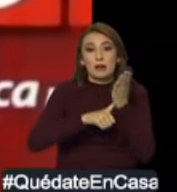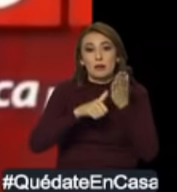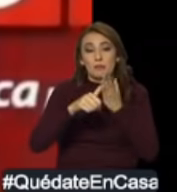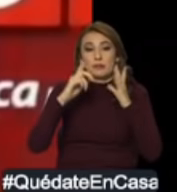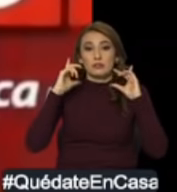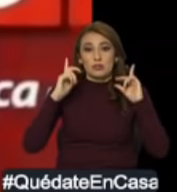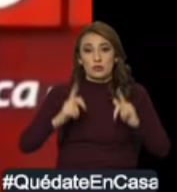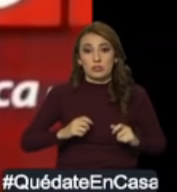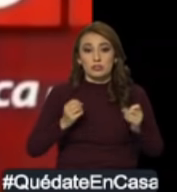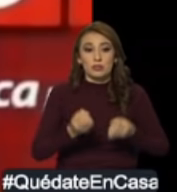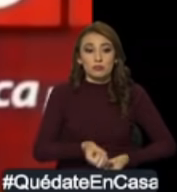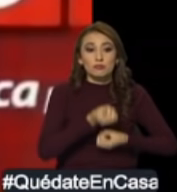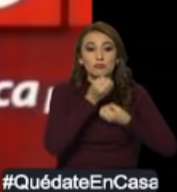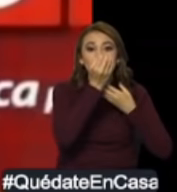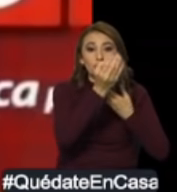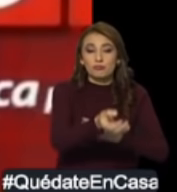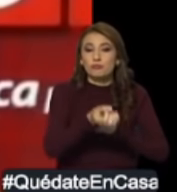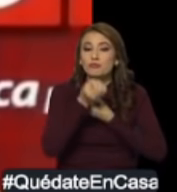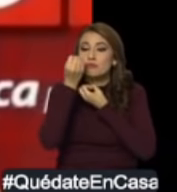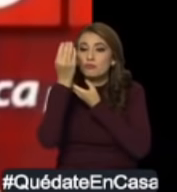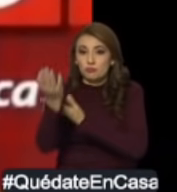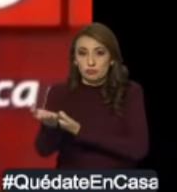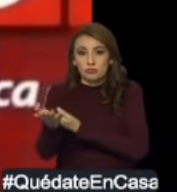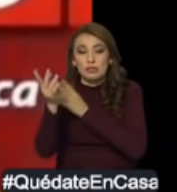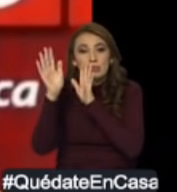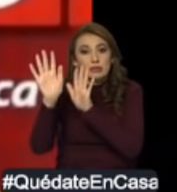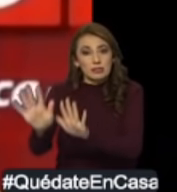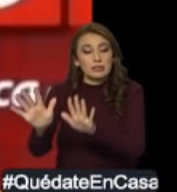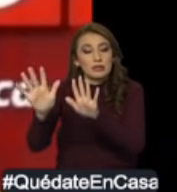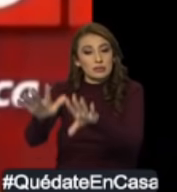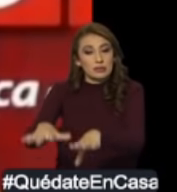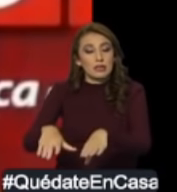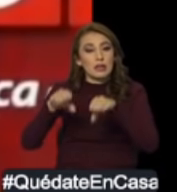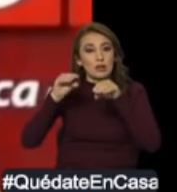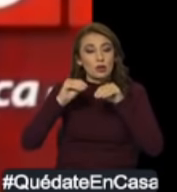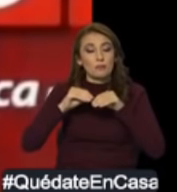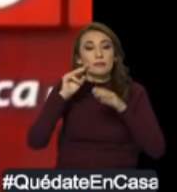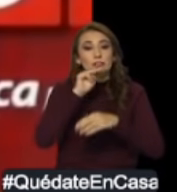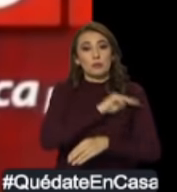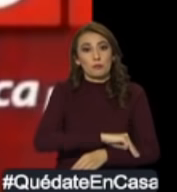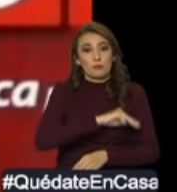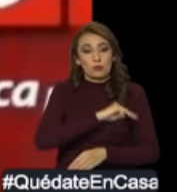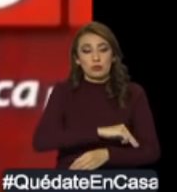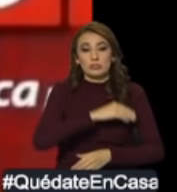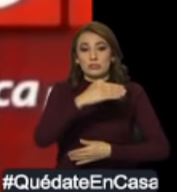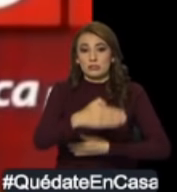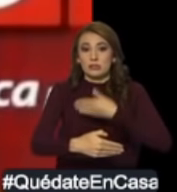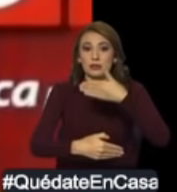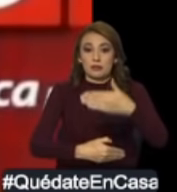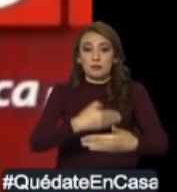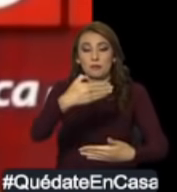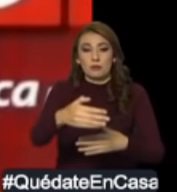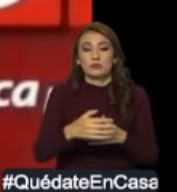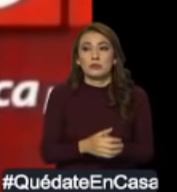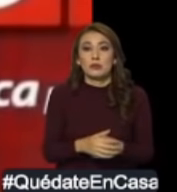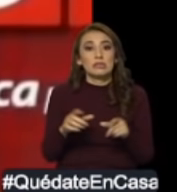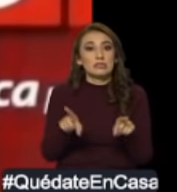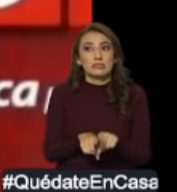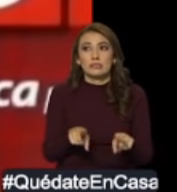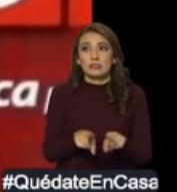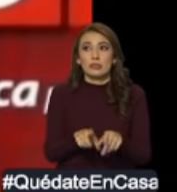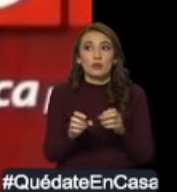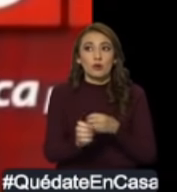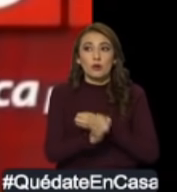a cada COE provincial para que éste a su vez lo comparta con los municipios, con los COEs cantonales. Este es un informe